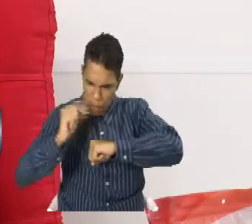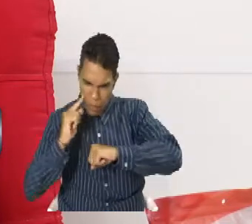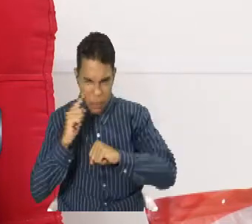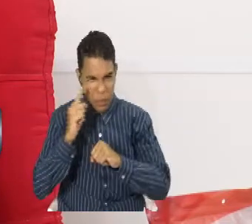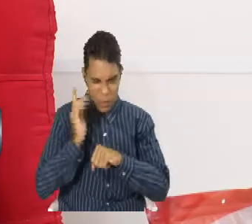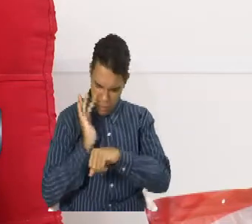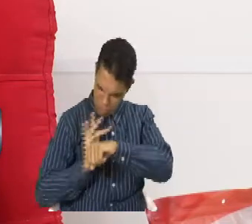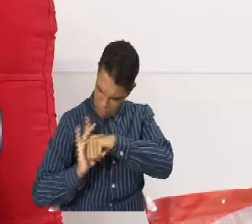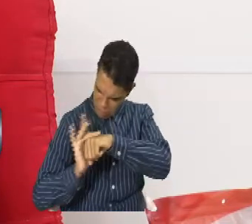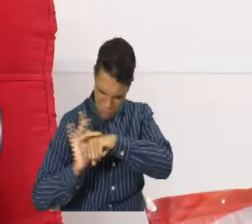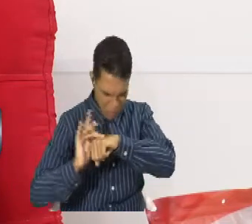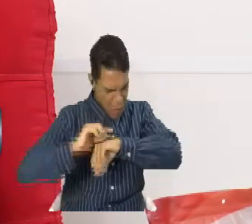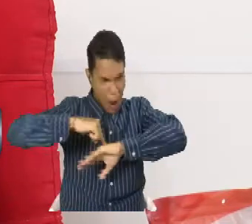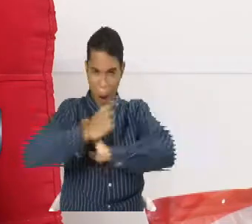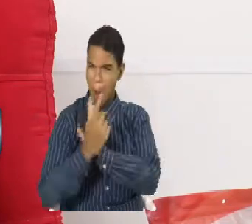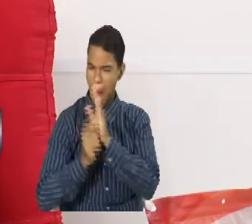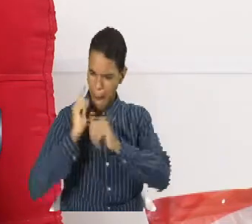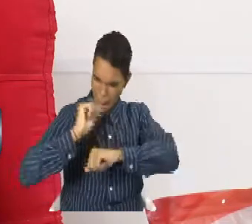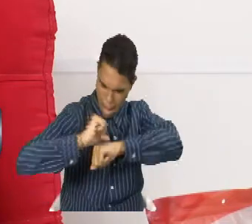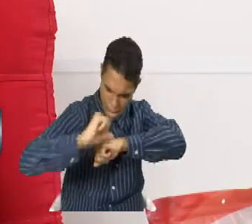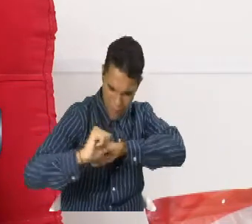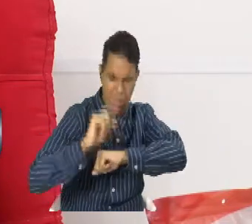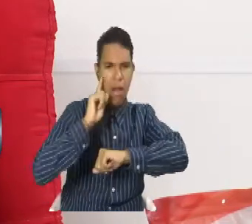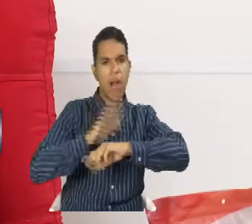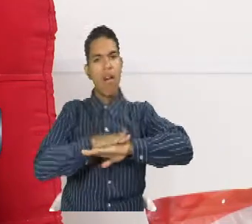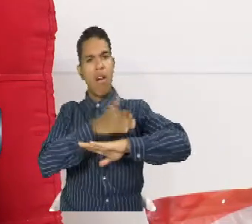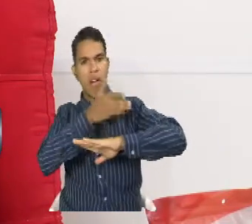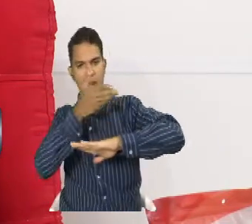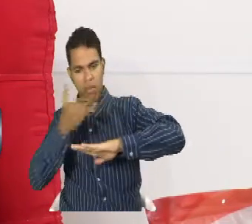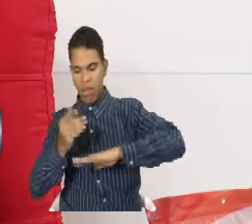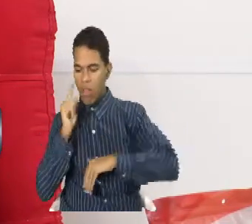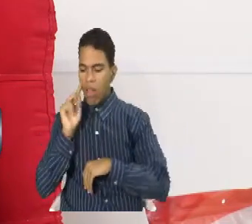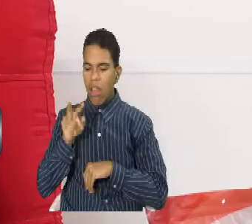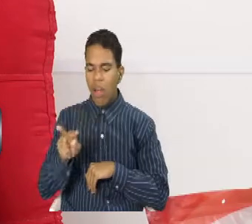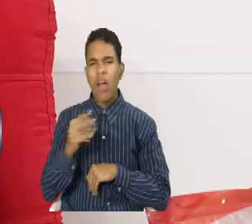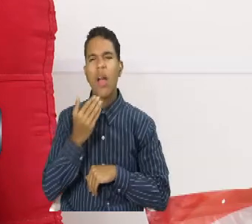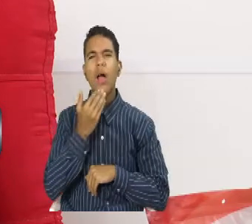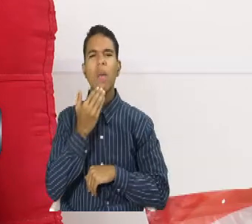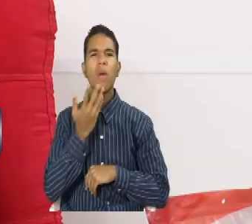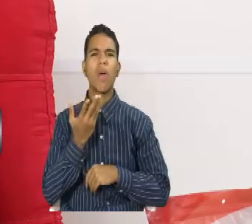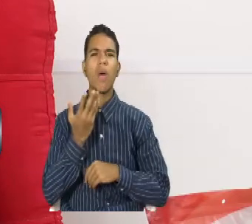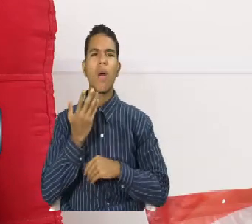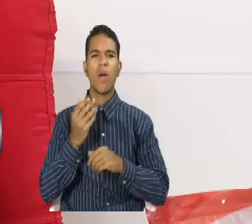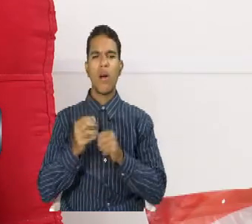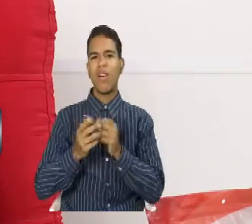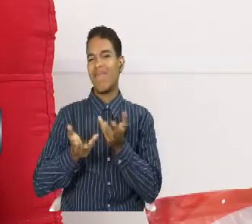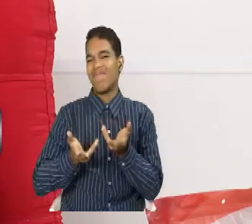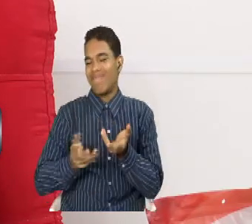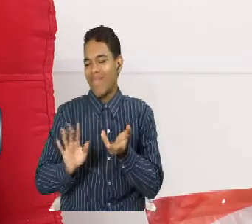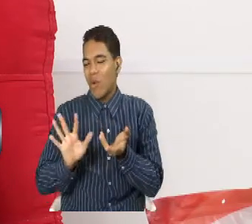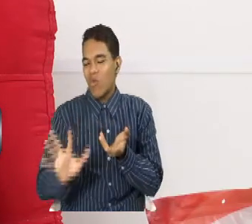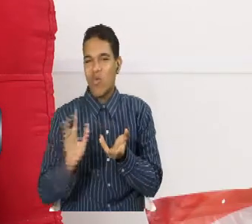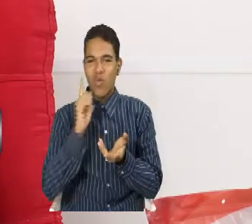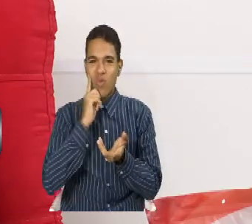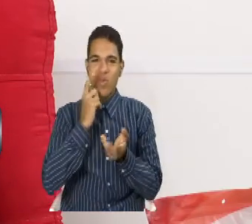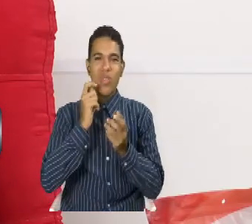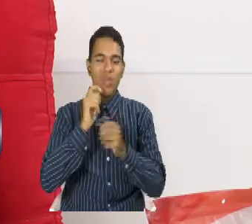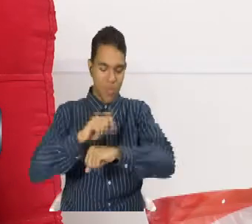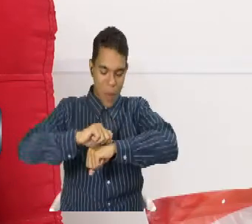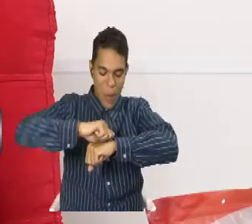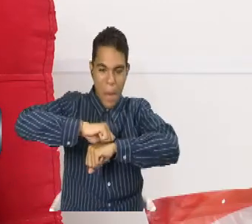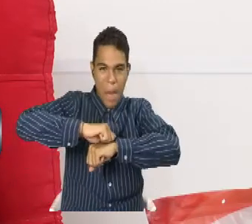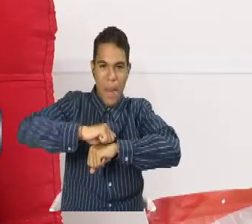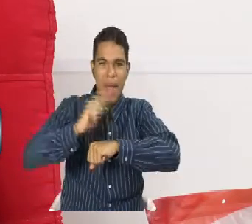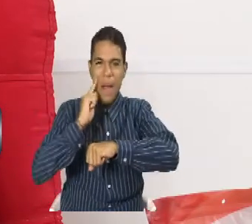cirugía. Para que no queden protuberancias, para que quede una piel mucho más lisa, mucho más uniforme y natural. Hay muchas personas que